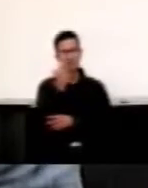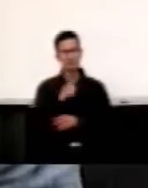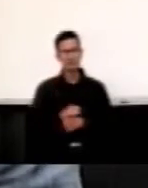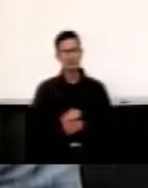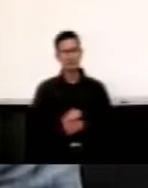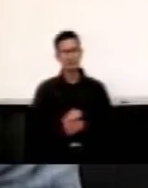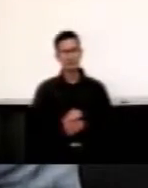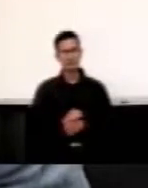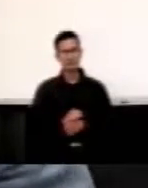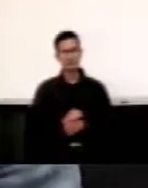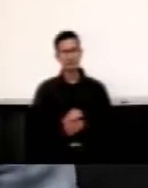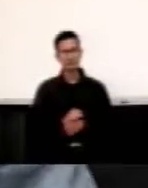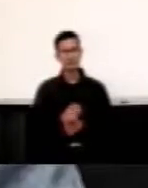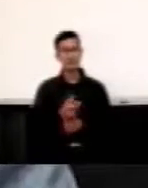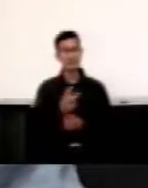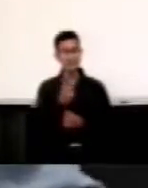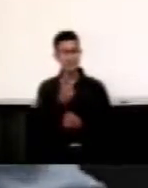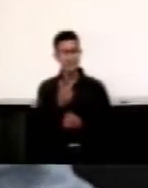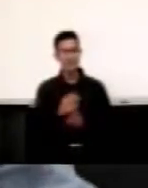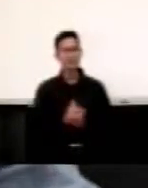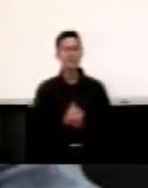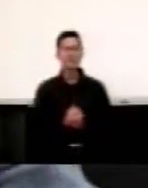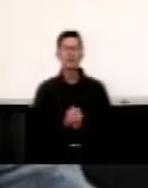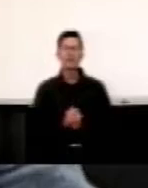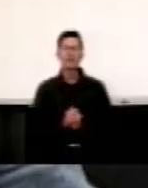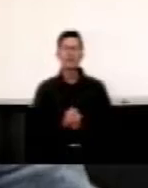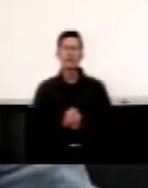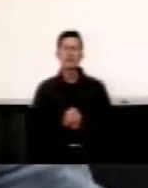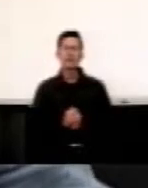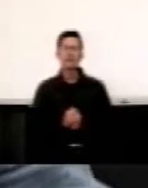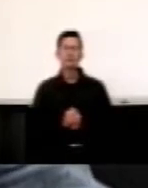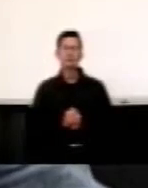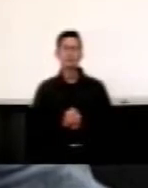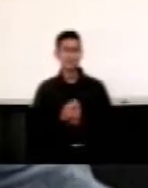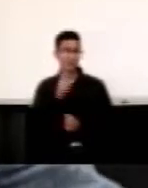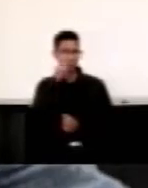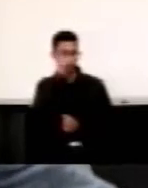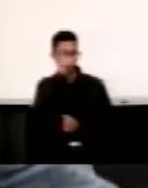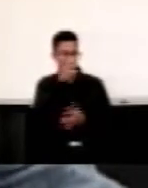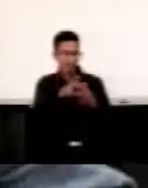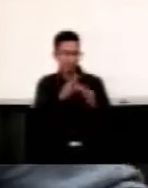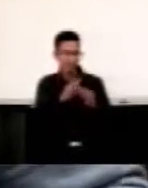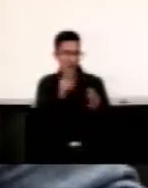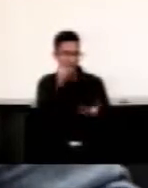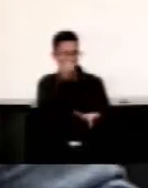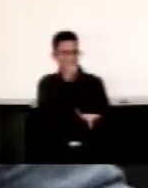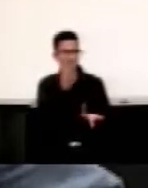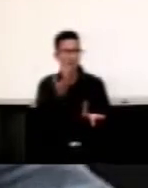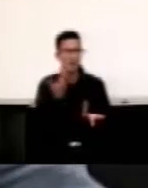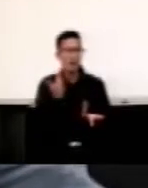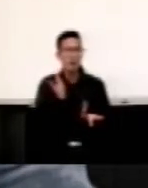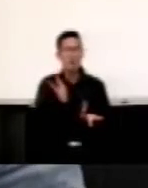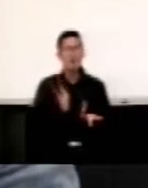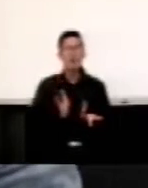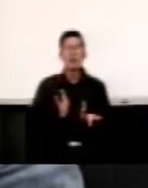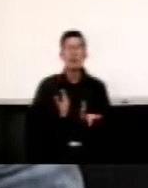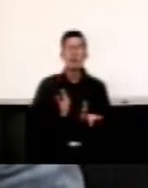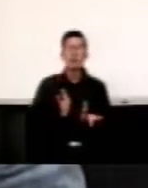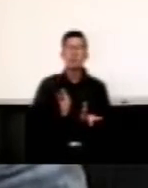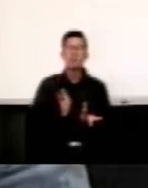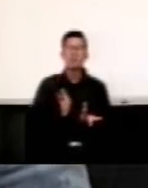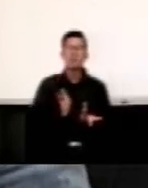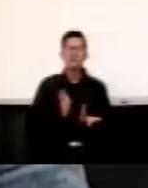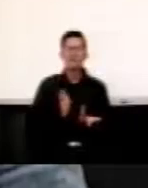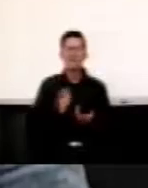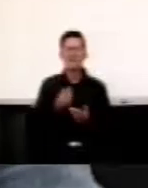porque los autores utilizan unas variables que ahí ya sería yo crítico de la selección de estas